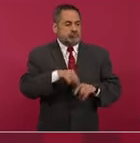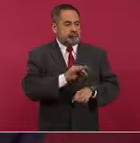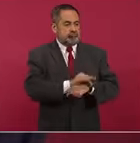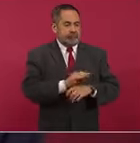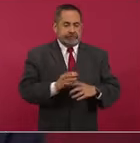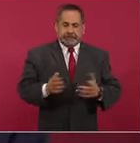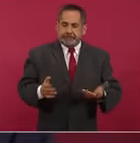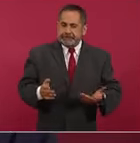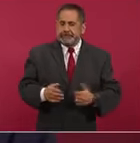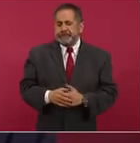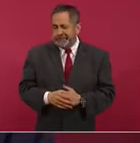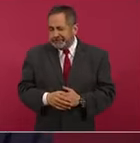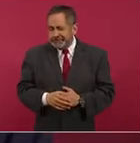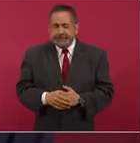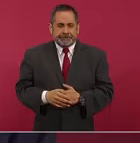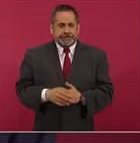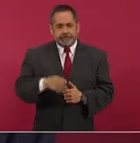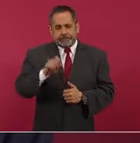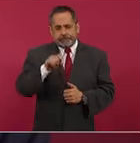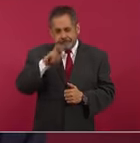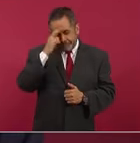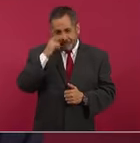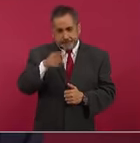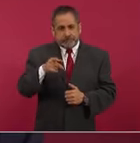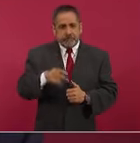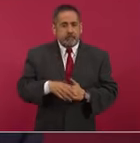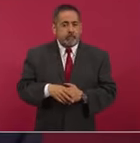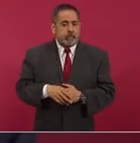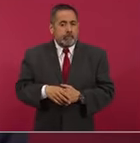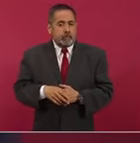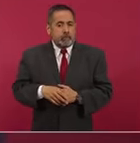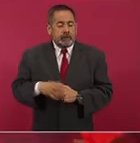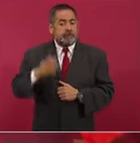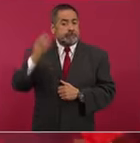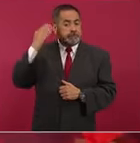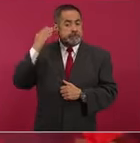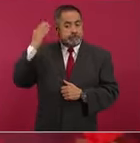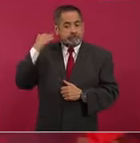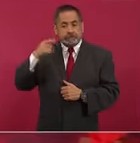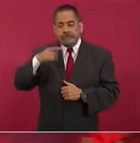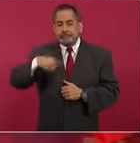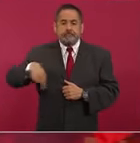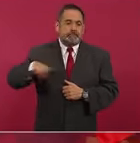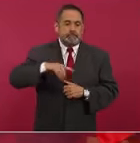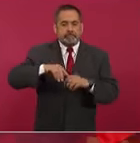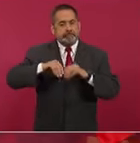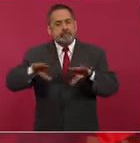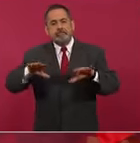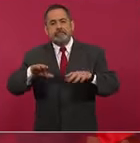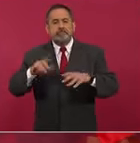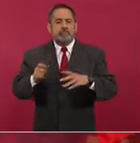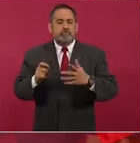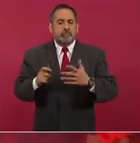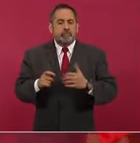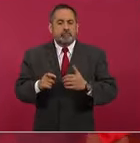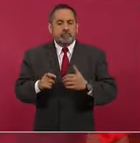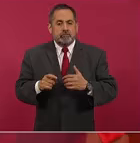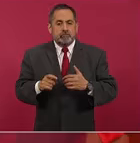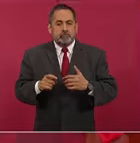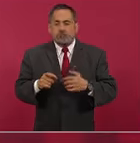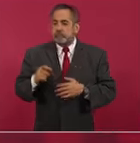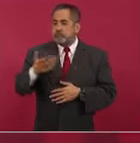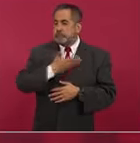Se llegó al extremo de que antes los medios estaban al servicio de los